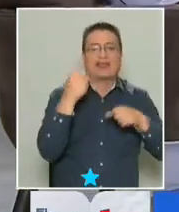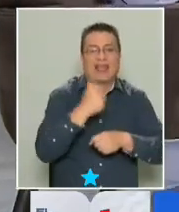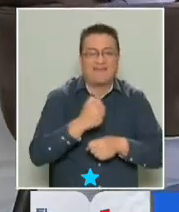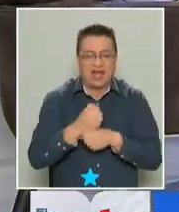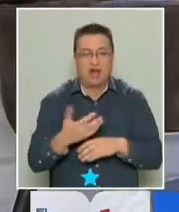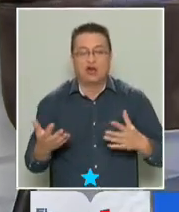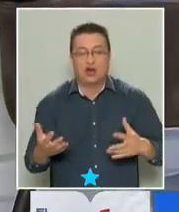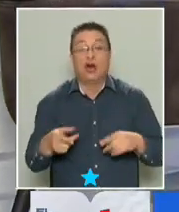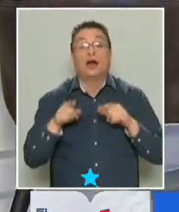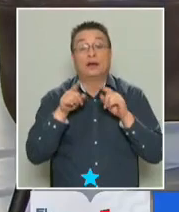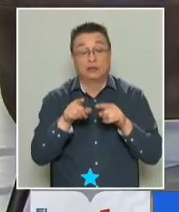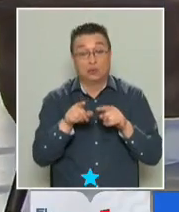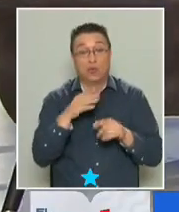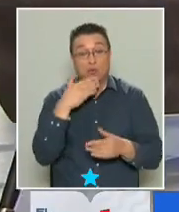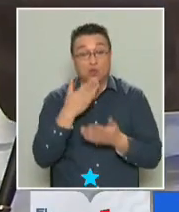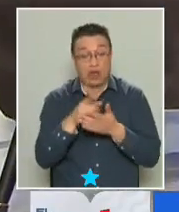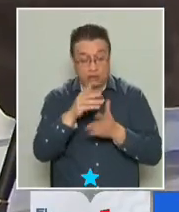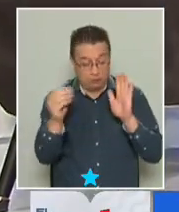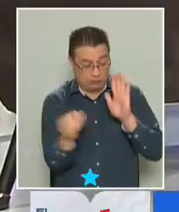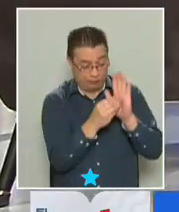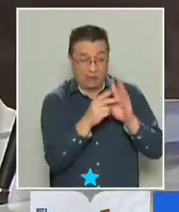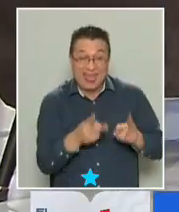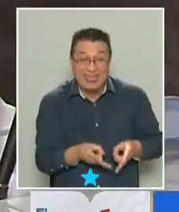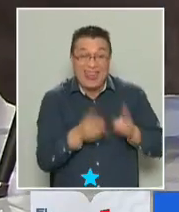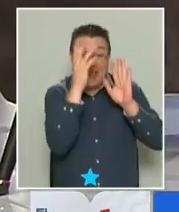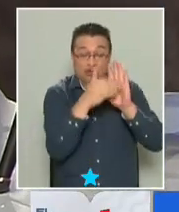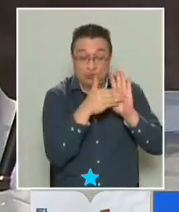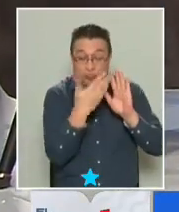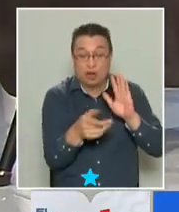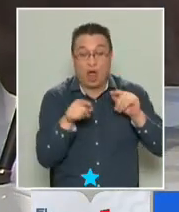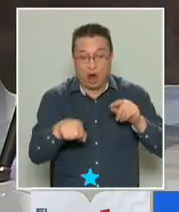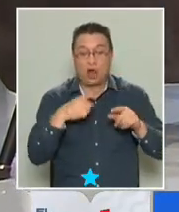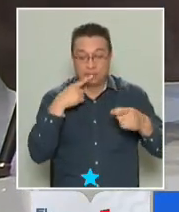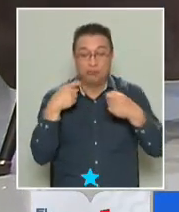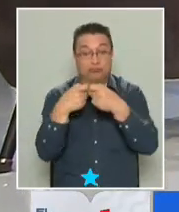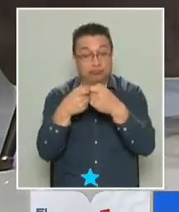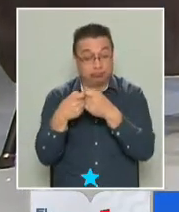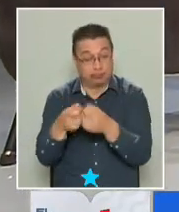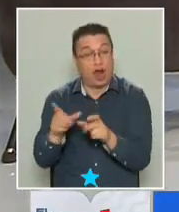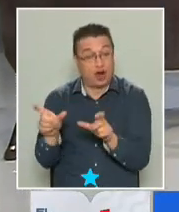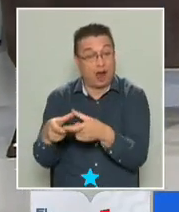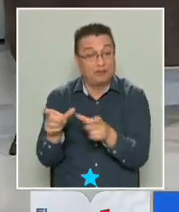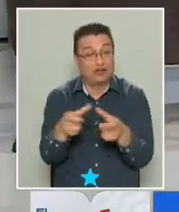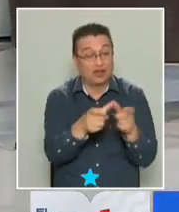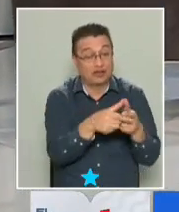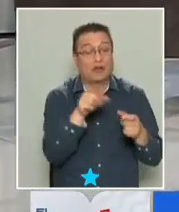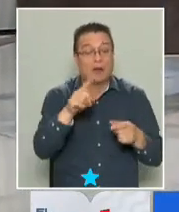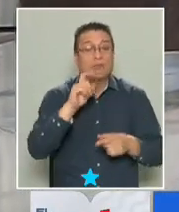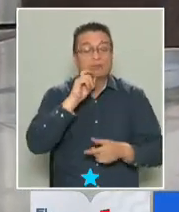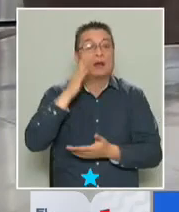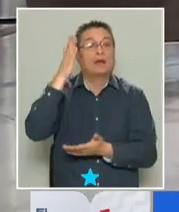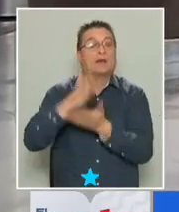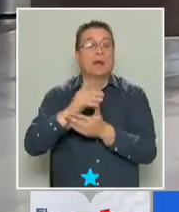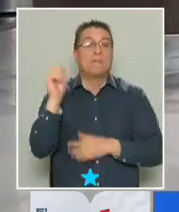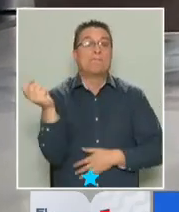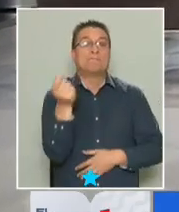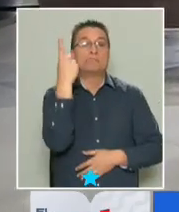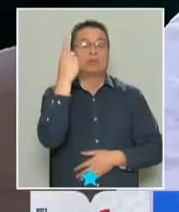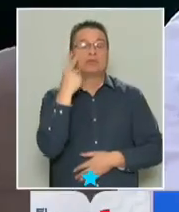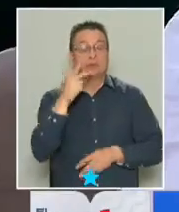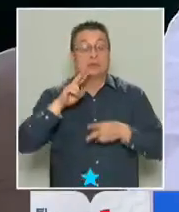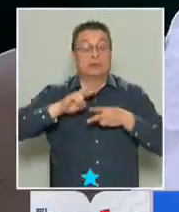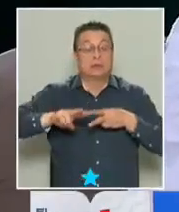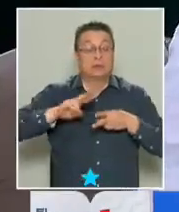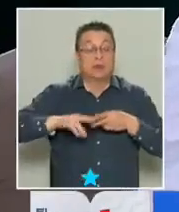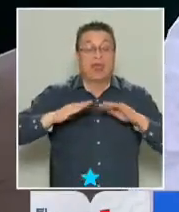pregunta es cuando tú consagra es un derecho que está en discusión hoy día en las comisiones y quién va a tener el deber preferente para que esas correcciones